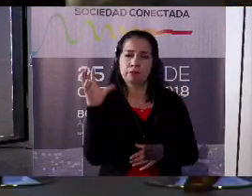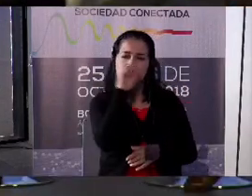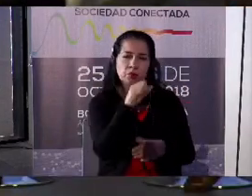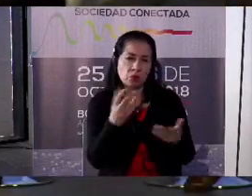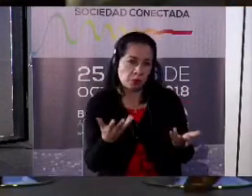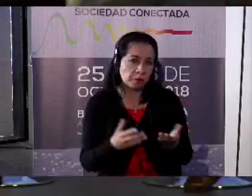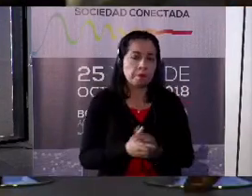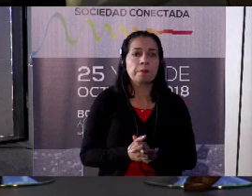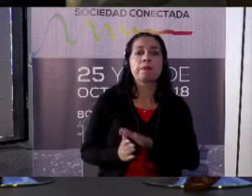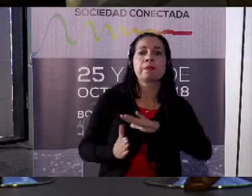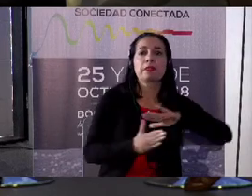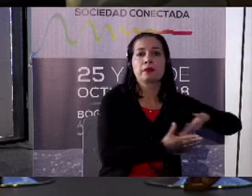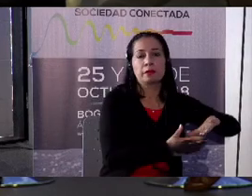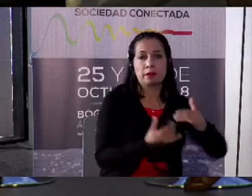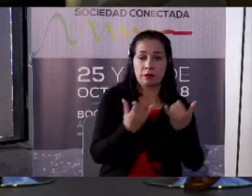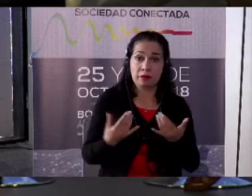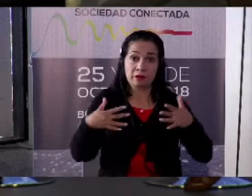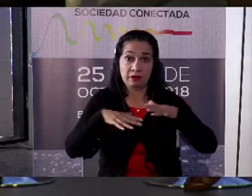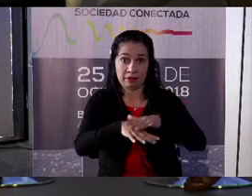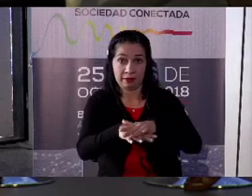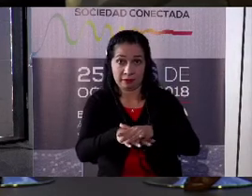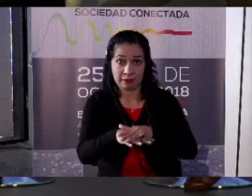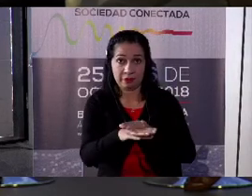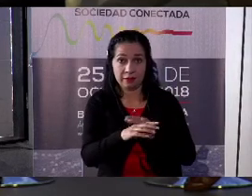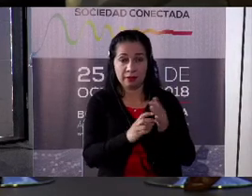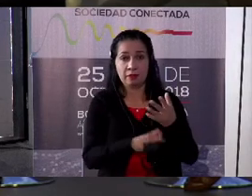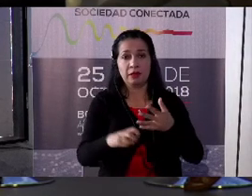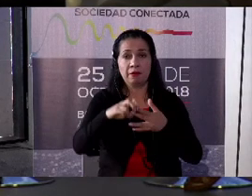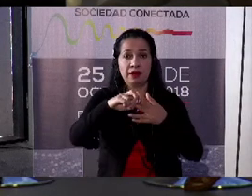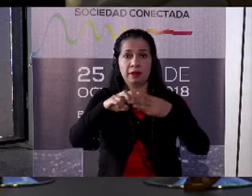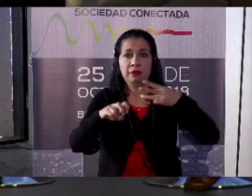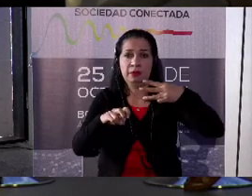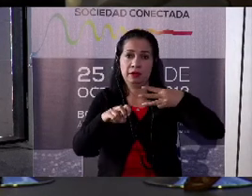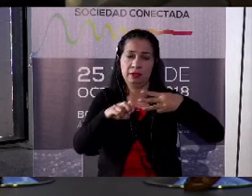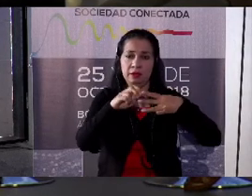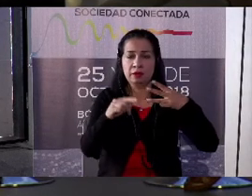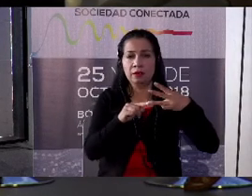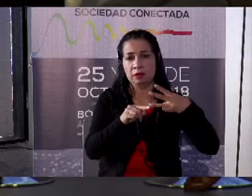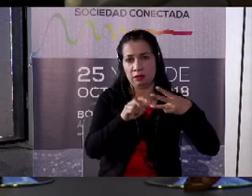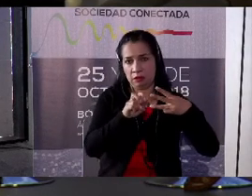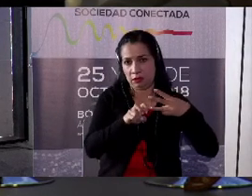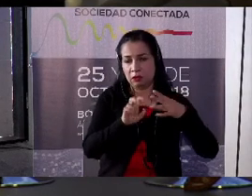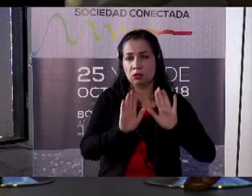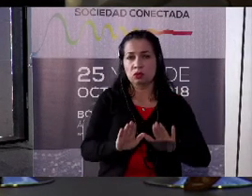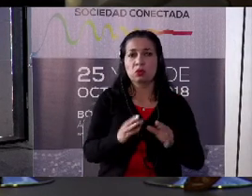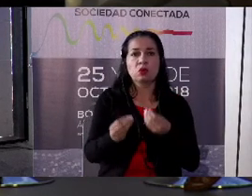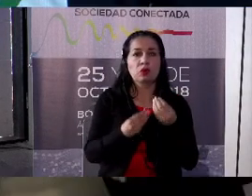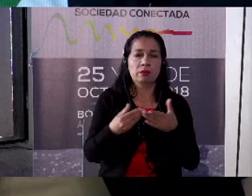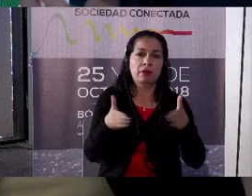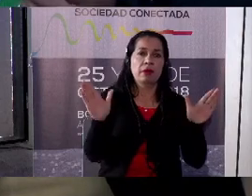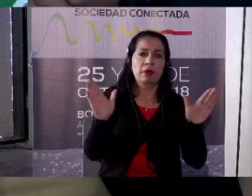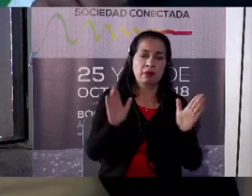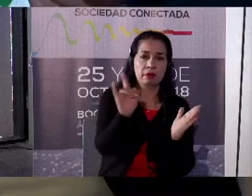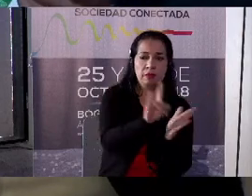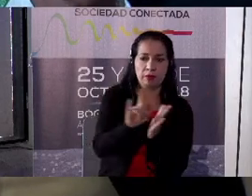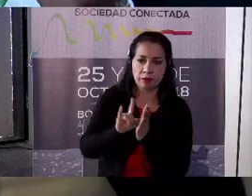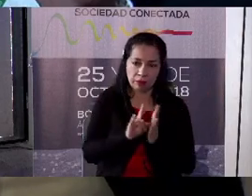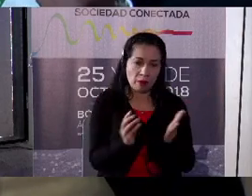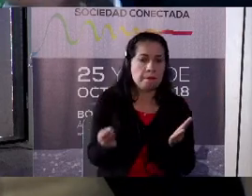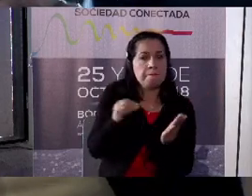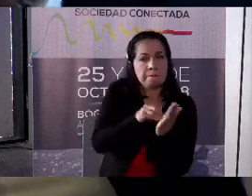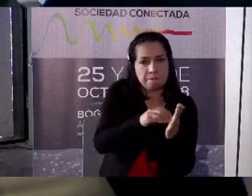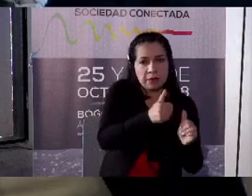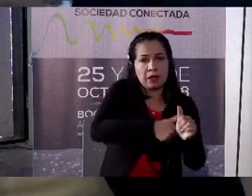caso la red como les comentaba tiene tres niveles y en el nivel más bajo en el sistema operativo abierto para dispositivos hay incripción y autenticación por cada uno de los